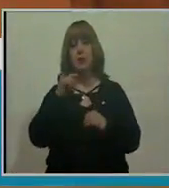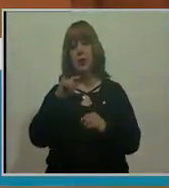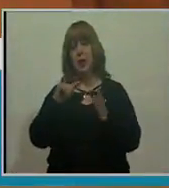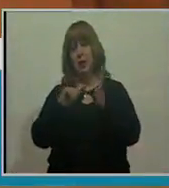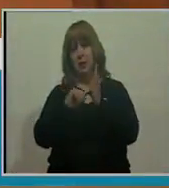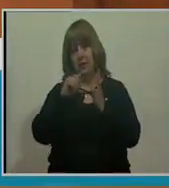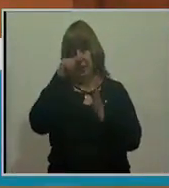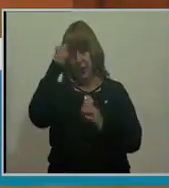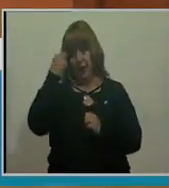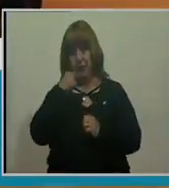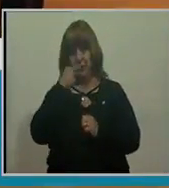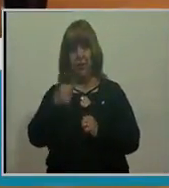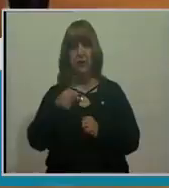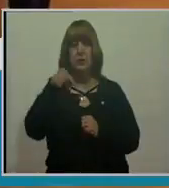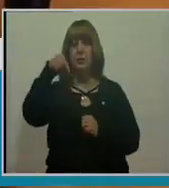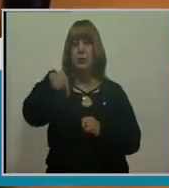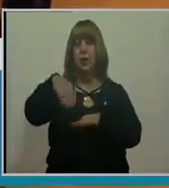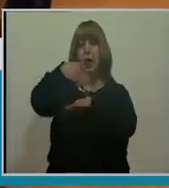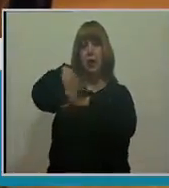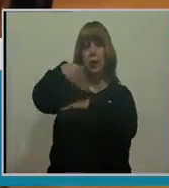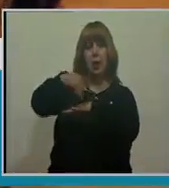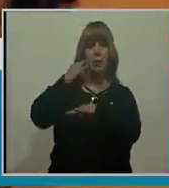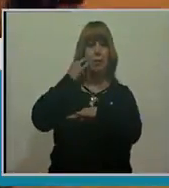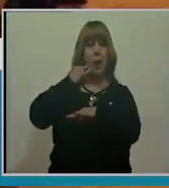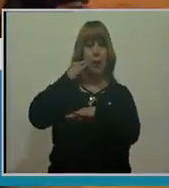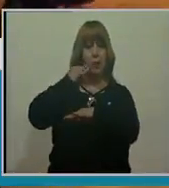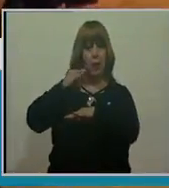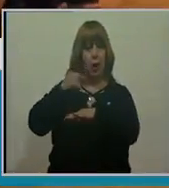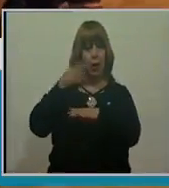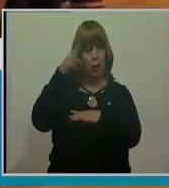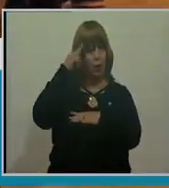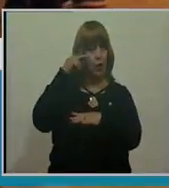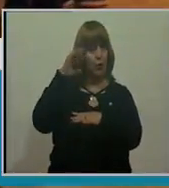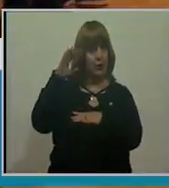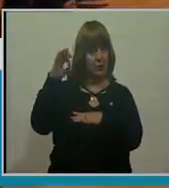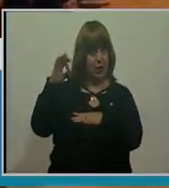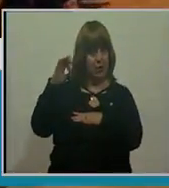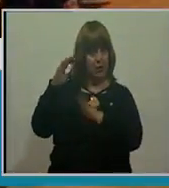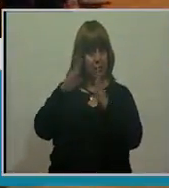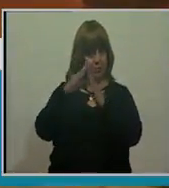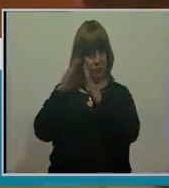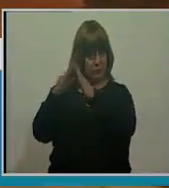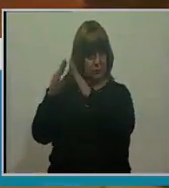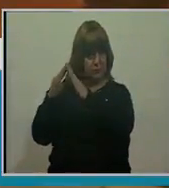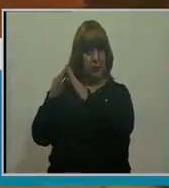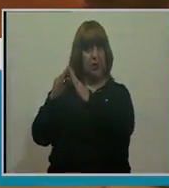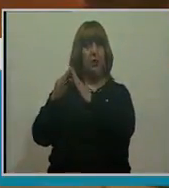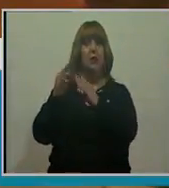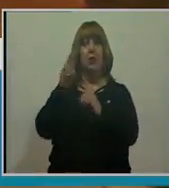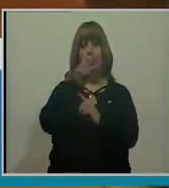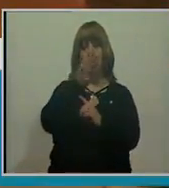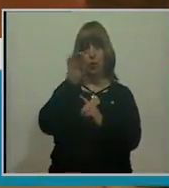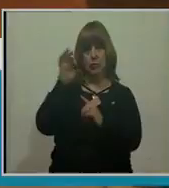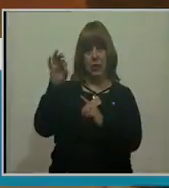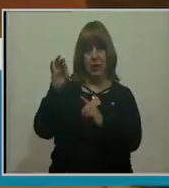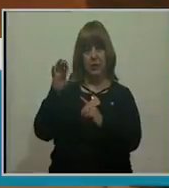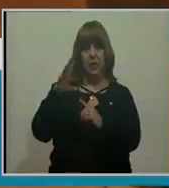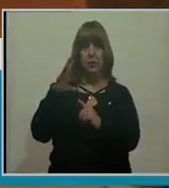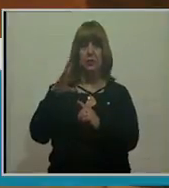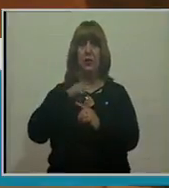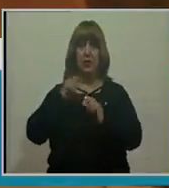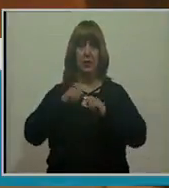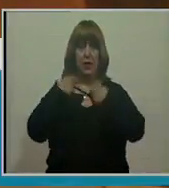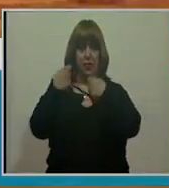En el emprendimiento ubicado en Juan B. Justo y Arenales de Maipú hay 900 viviendas entre dúplex y departamentos. 200 están aún